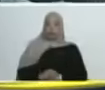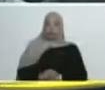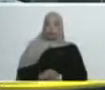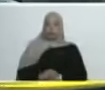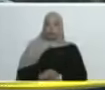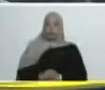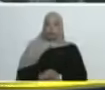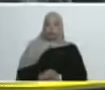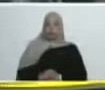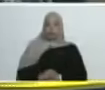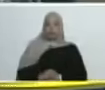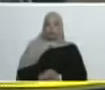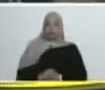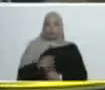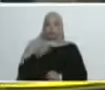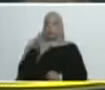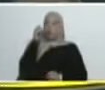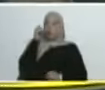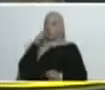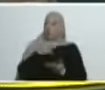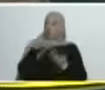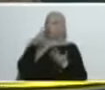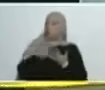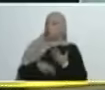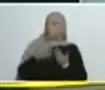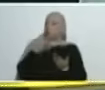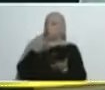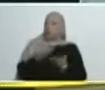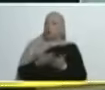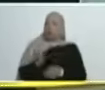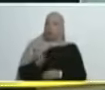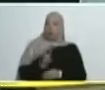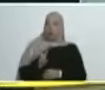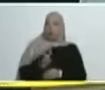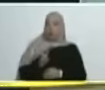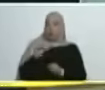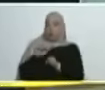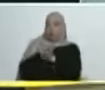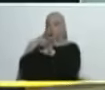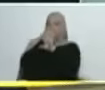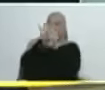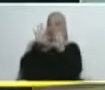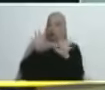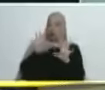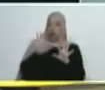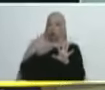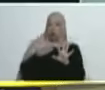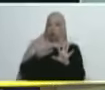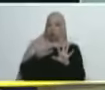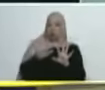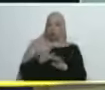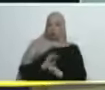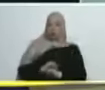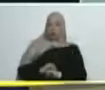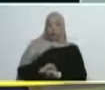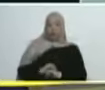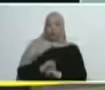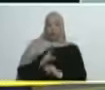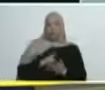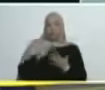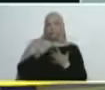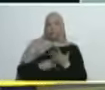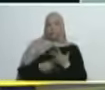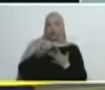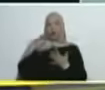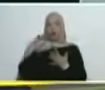que solo nosotros tenemos un proyecto de país claro y amplio como el plan de la